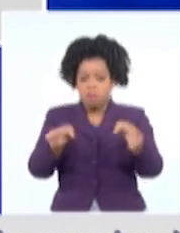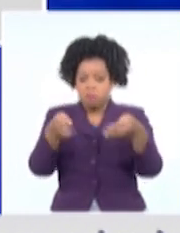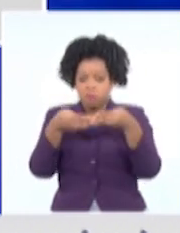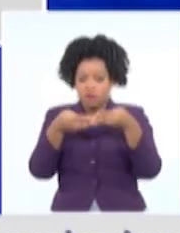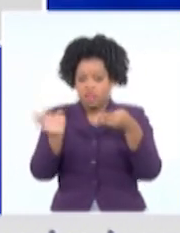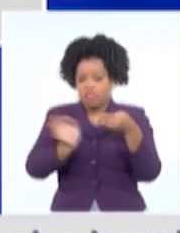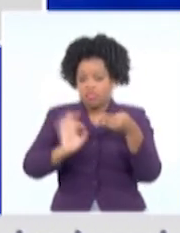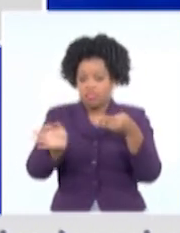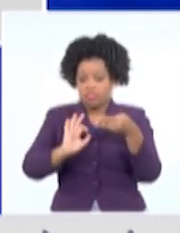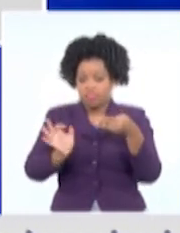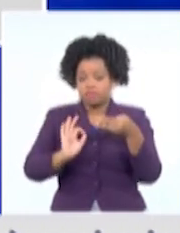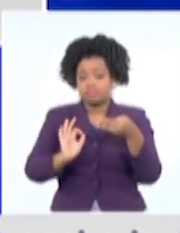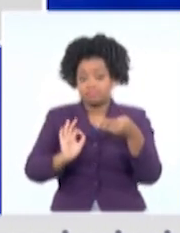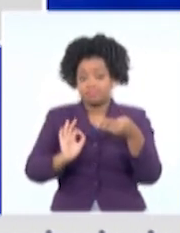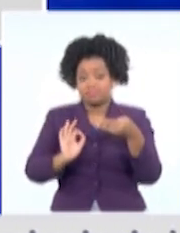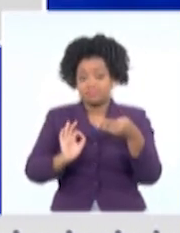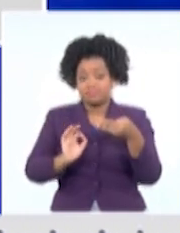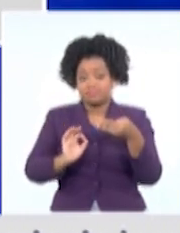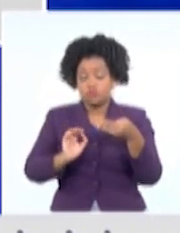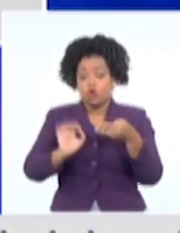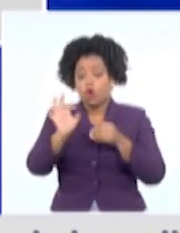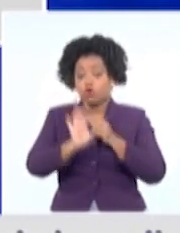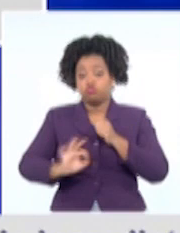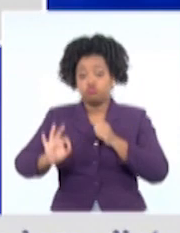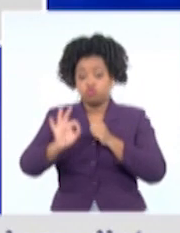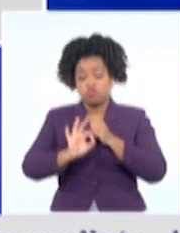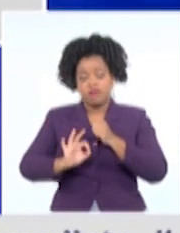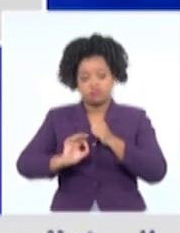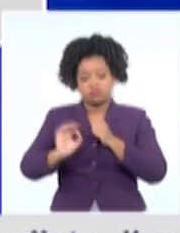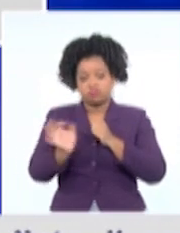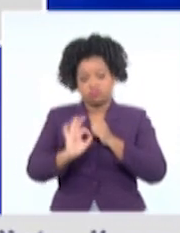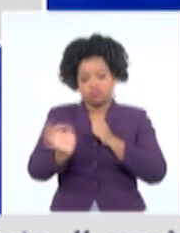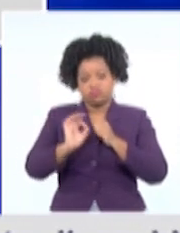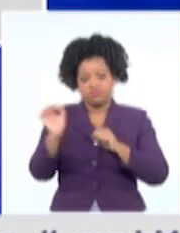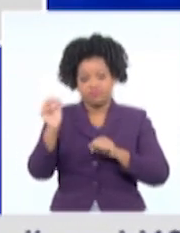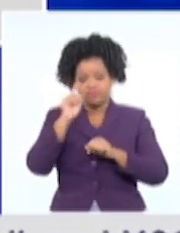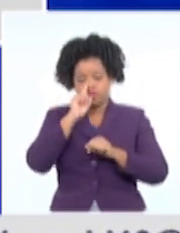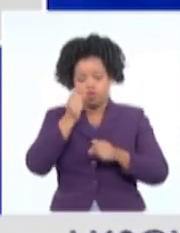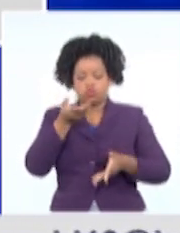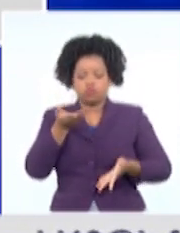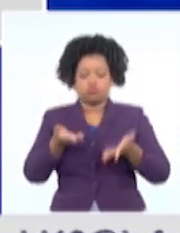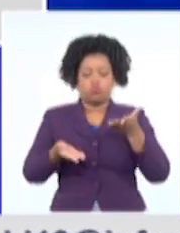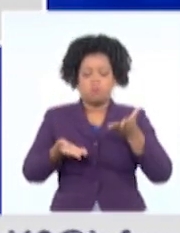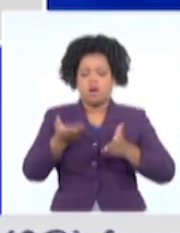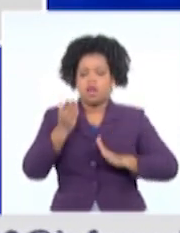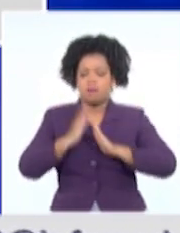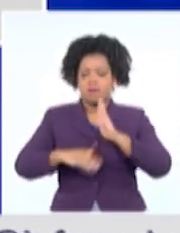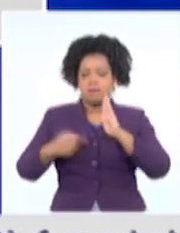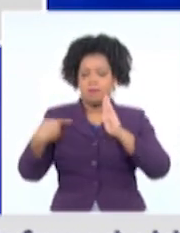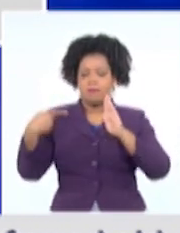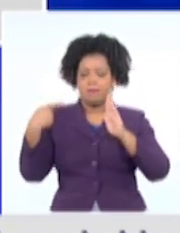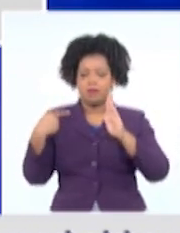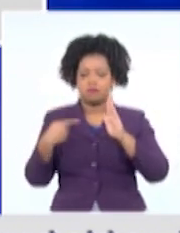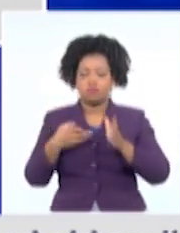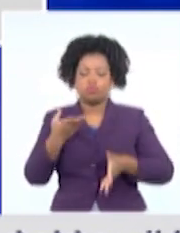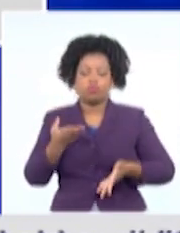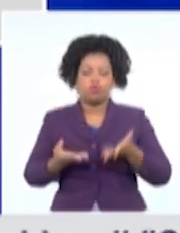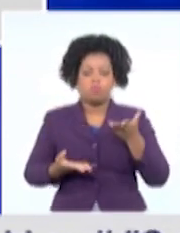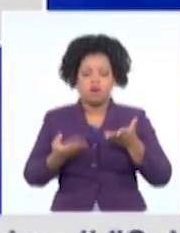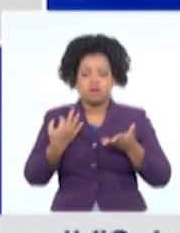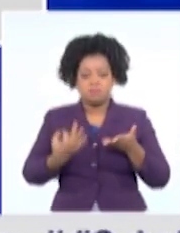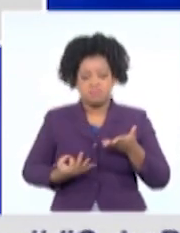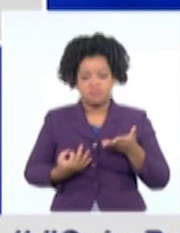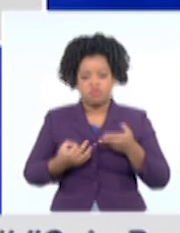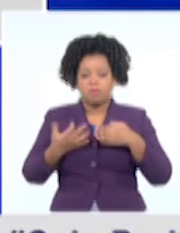Claro. Entonces, para poder hacer alguna comparación con los meses anteriores, pues indiscutiblemente sacamos el